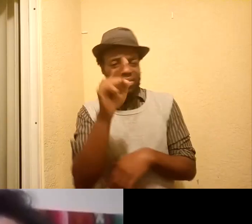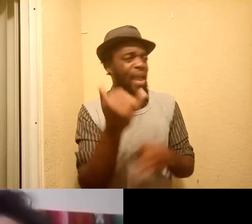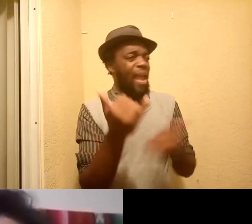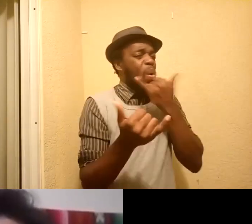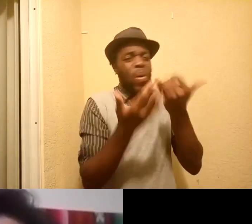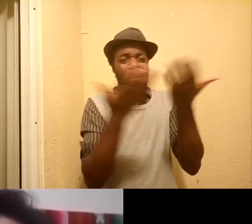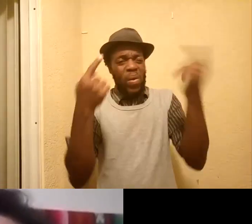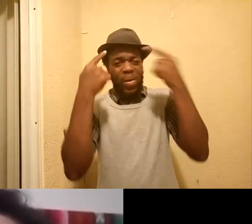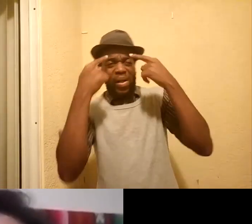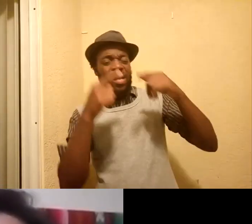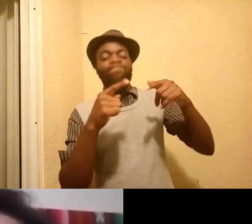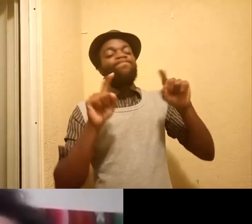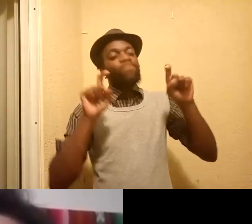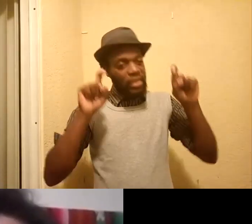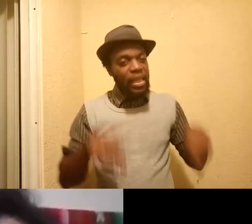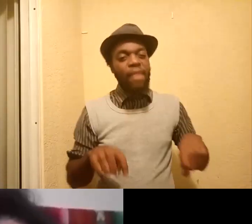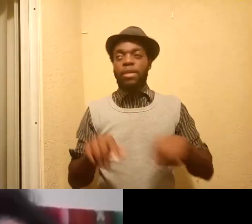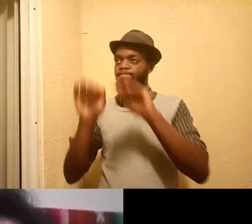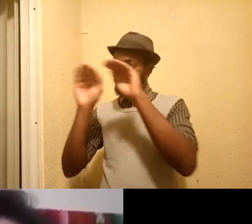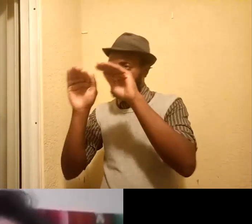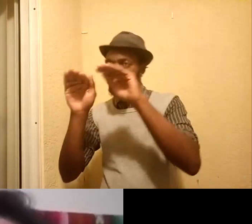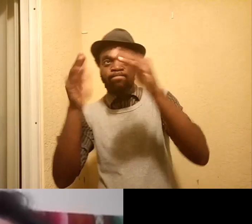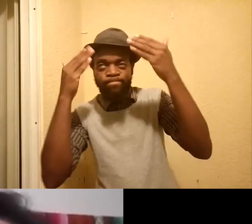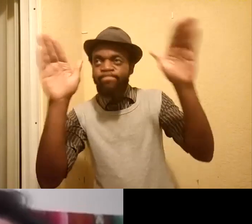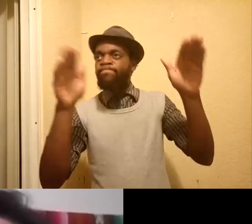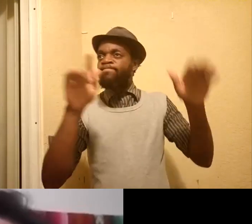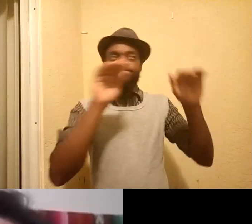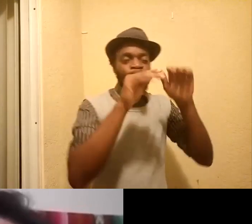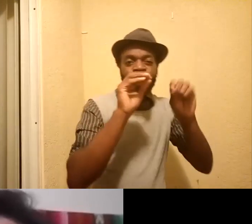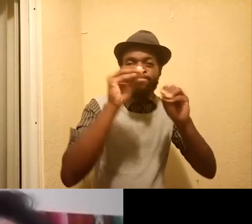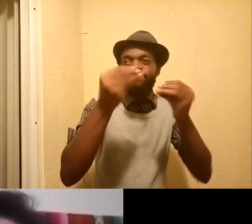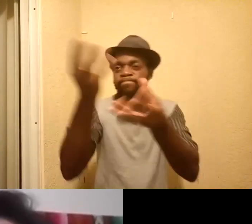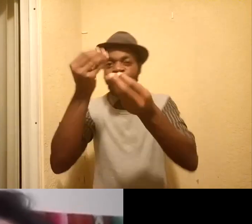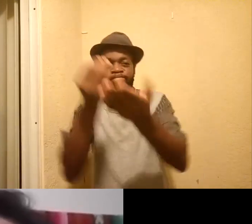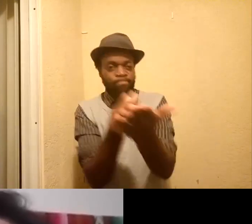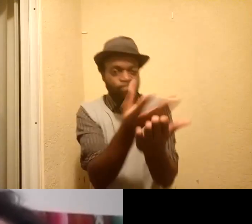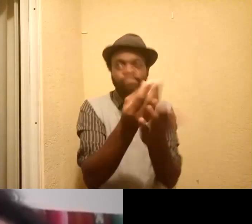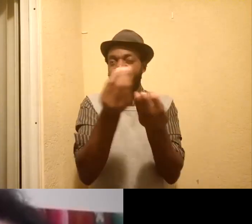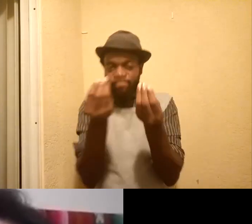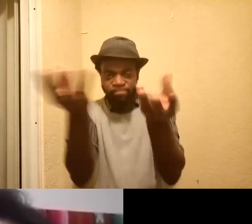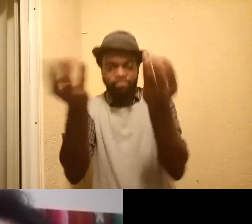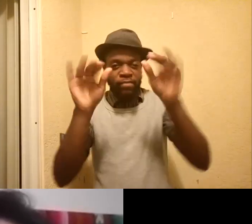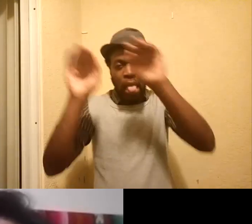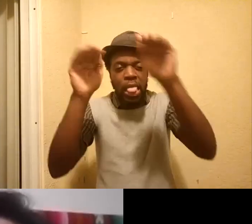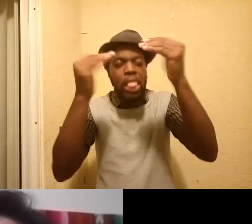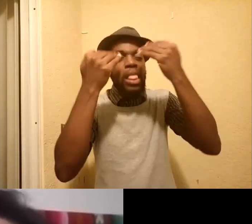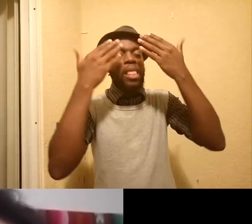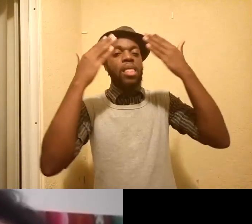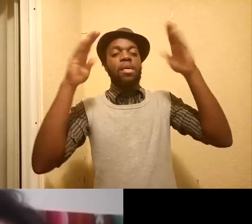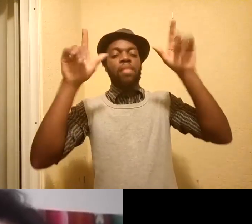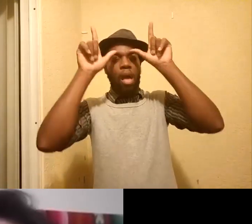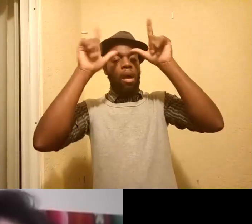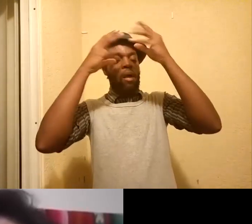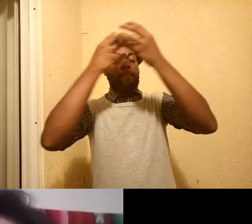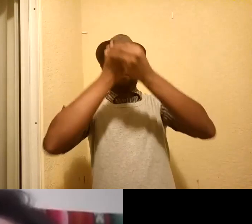que se visibilice, pero que también se las trate, de tal manera que vaya rompiéndose estos mitos. Como cuáles,